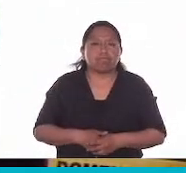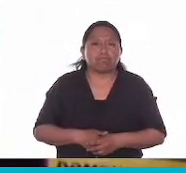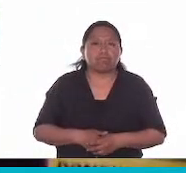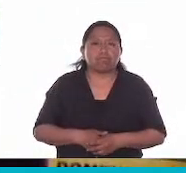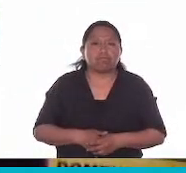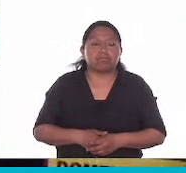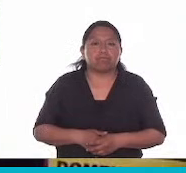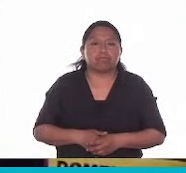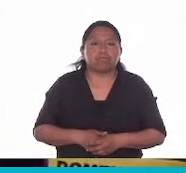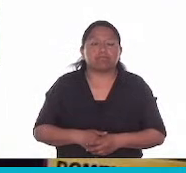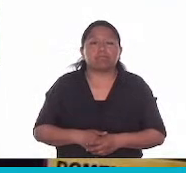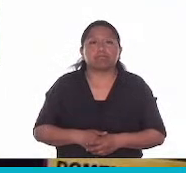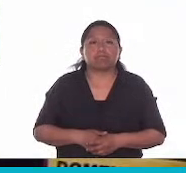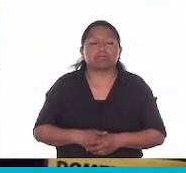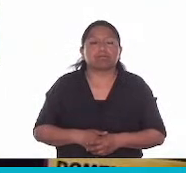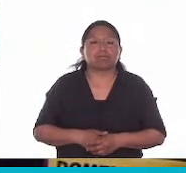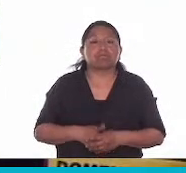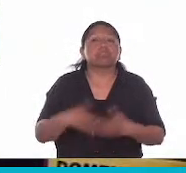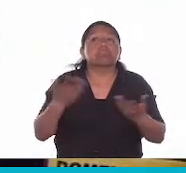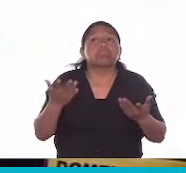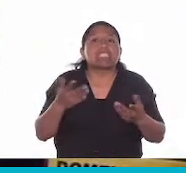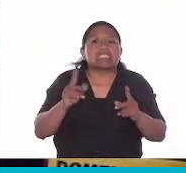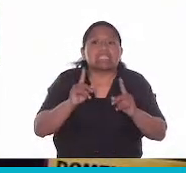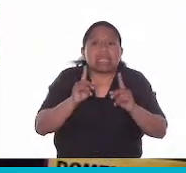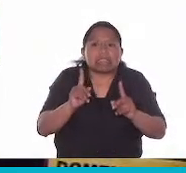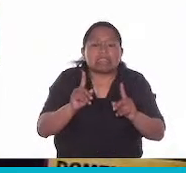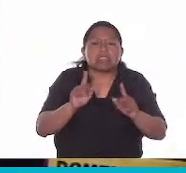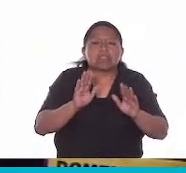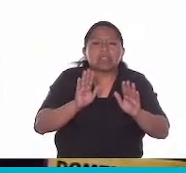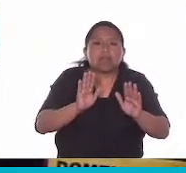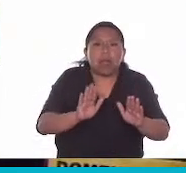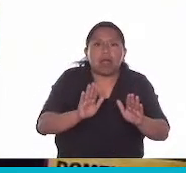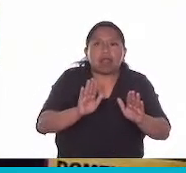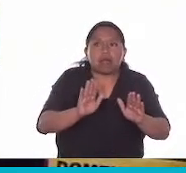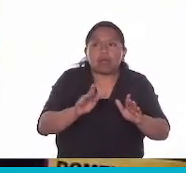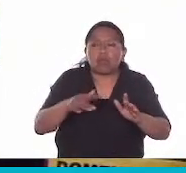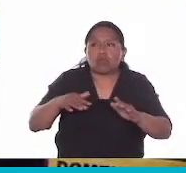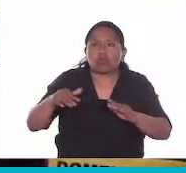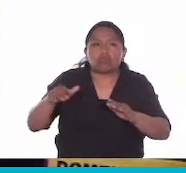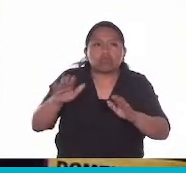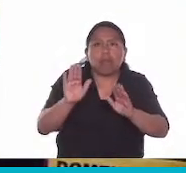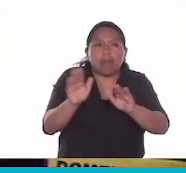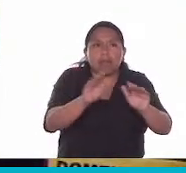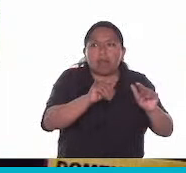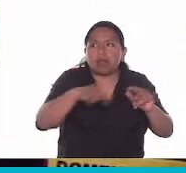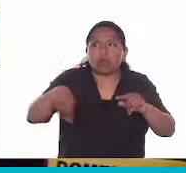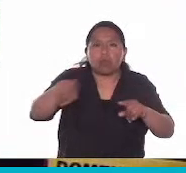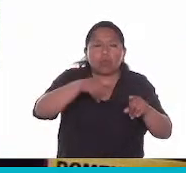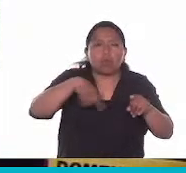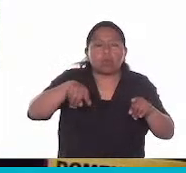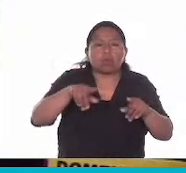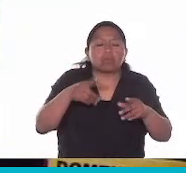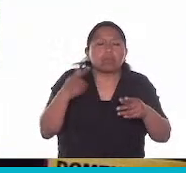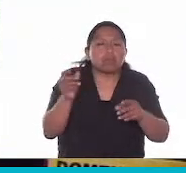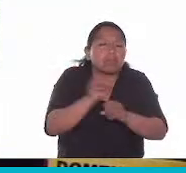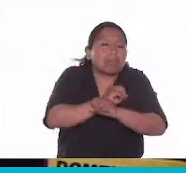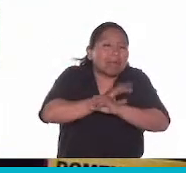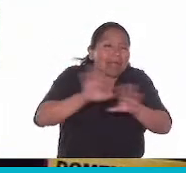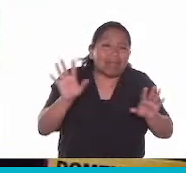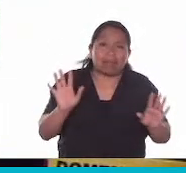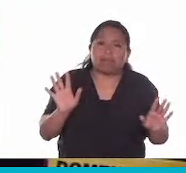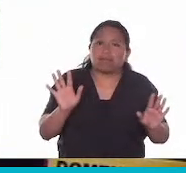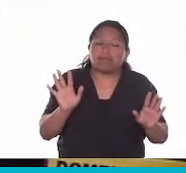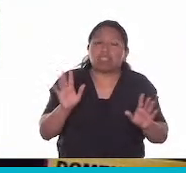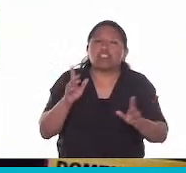Y si sigue y si se sigue paralizando el conflicto Así vamos a tener un problema grave no y yo sé que el ministro